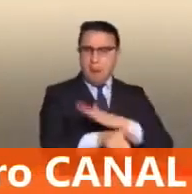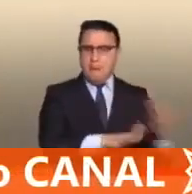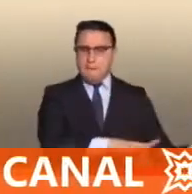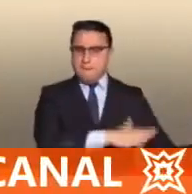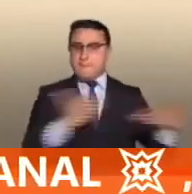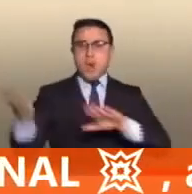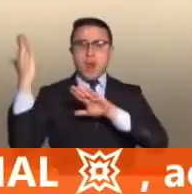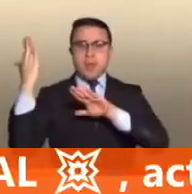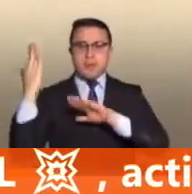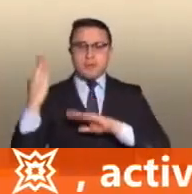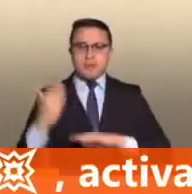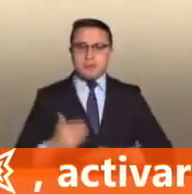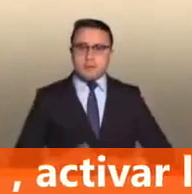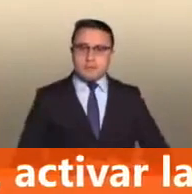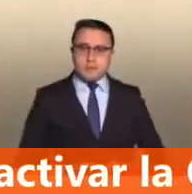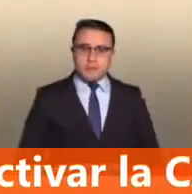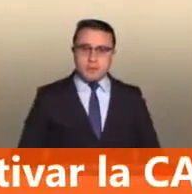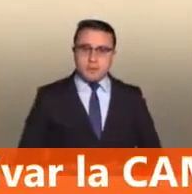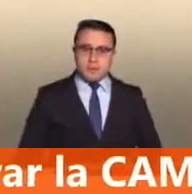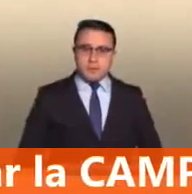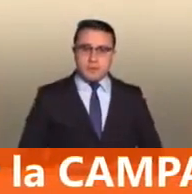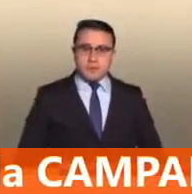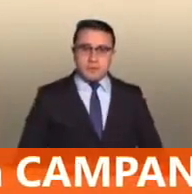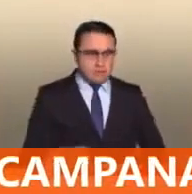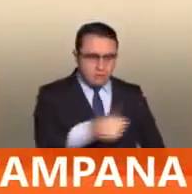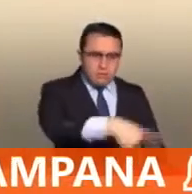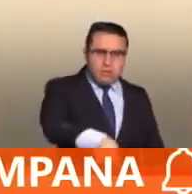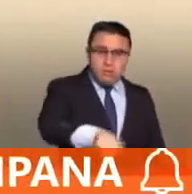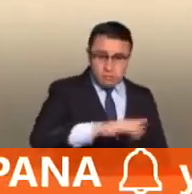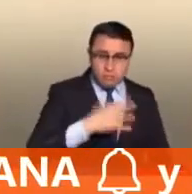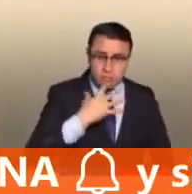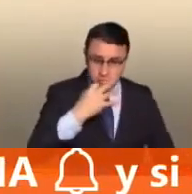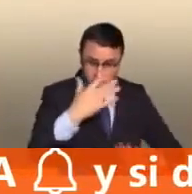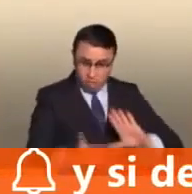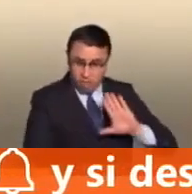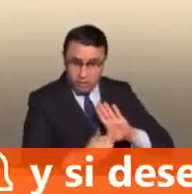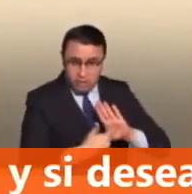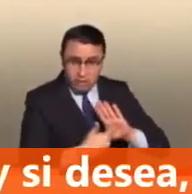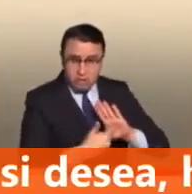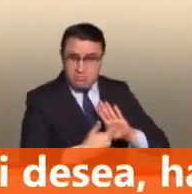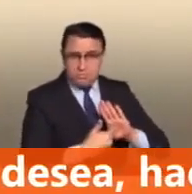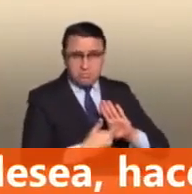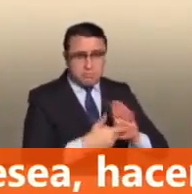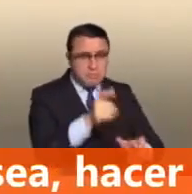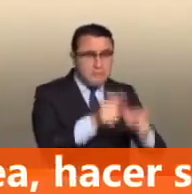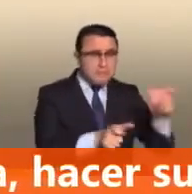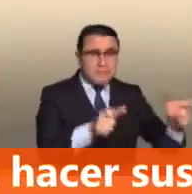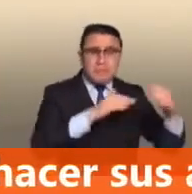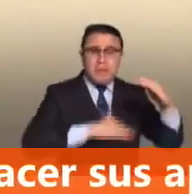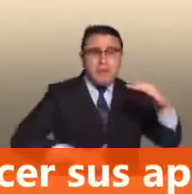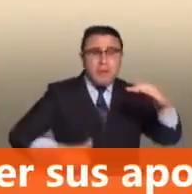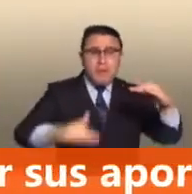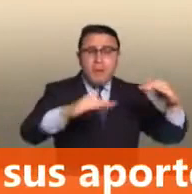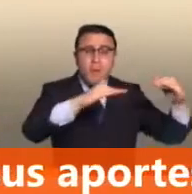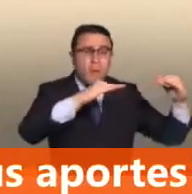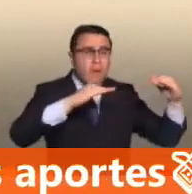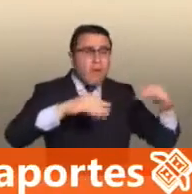no resultaba ser más que otros y otras ciudadanos y ciudadanas tan iguales como